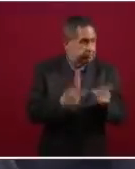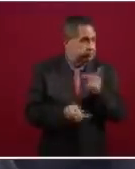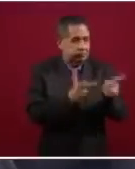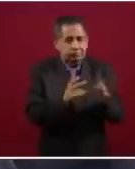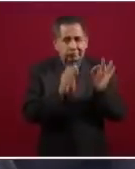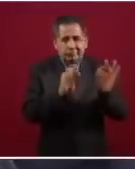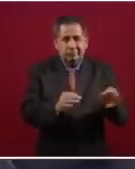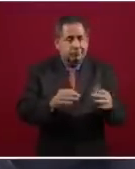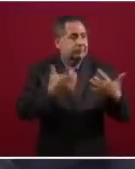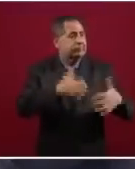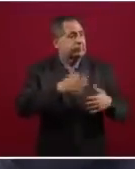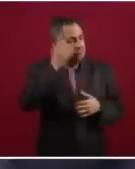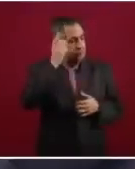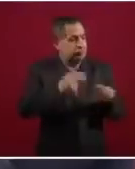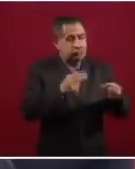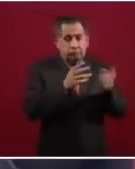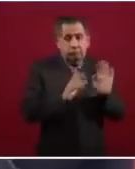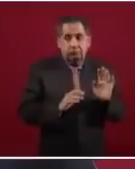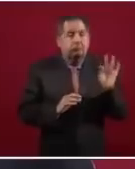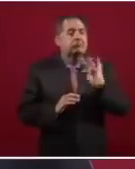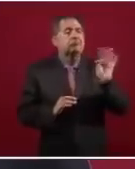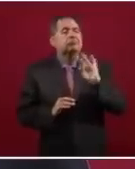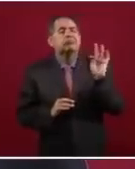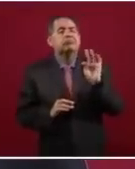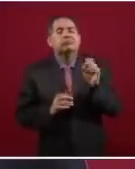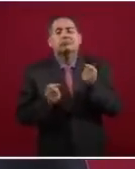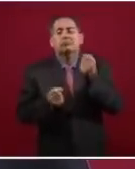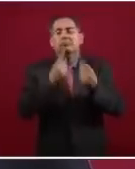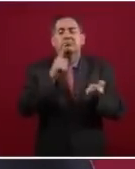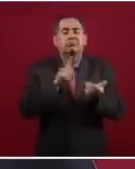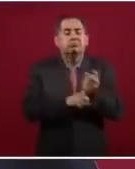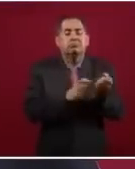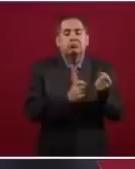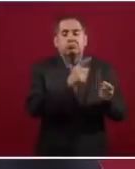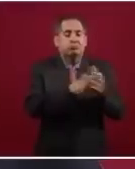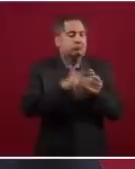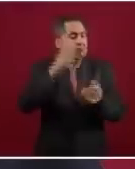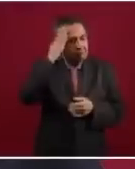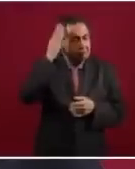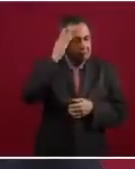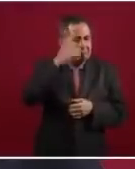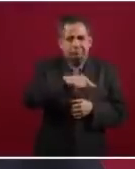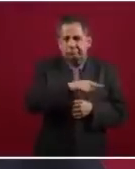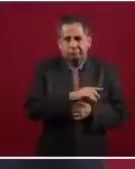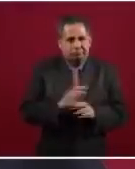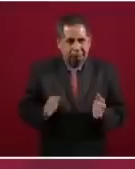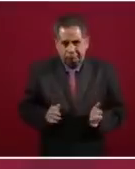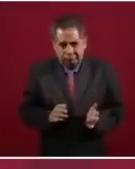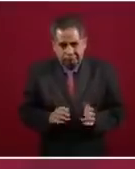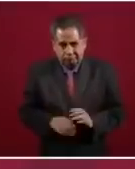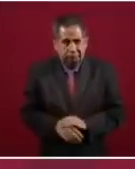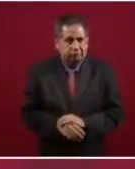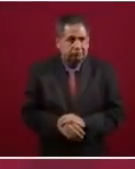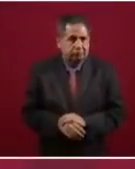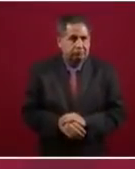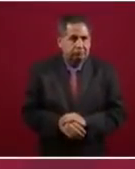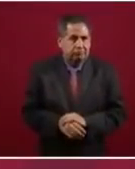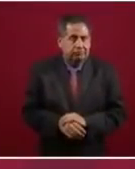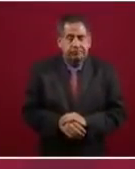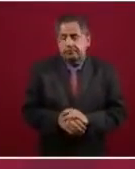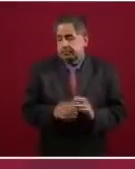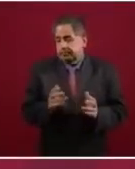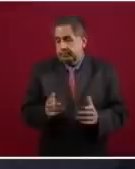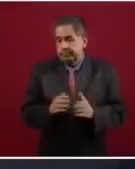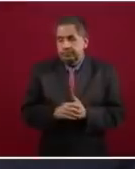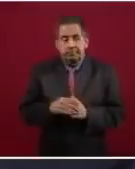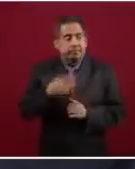consulten a los empresarios, porque a lo mejor este es un asunto nada más de los dirigentes y a veces